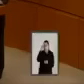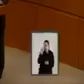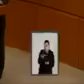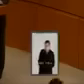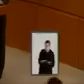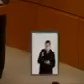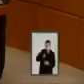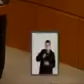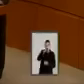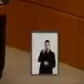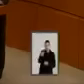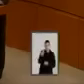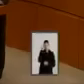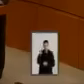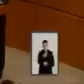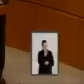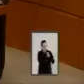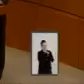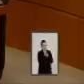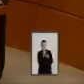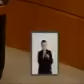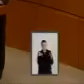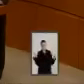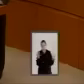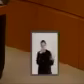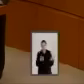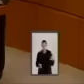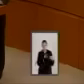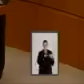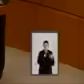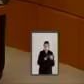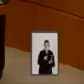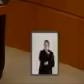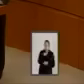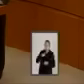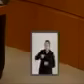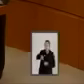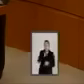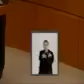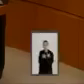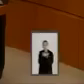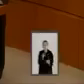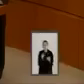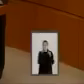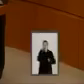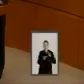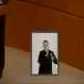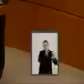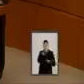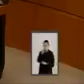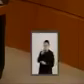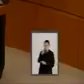XXI. 4, el mejoramiento de la infraestructura educativa. La OCDE señala con mucha claridad en su último informe que este país